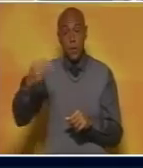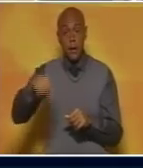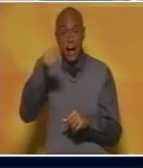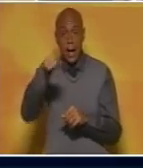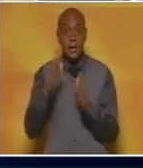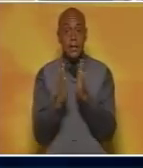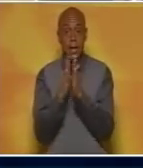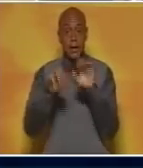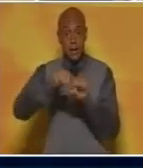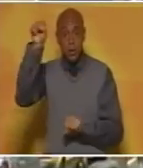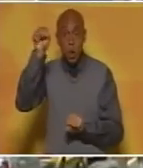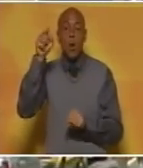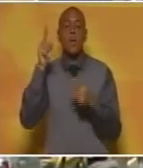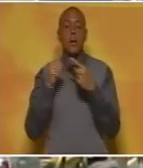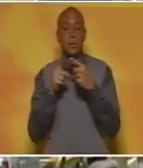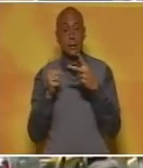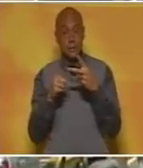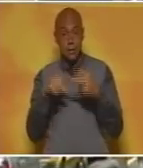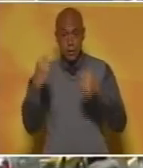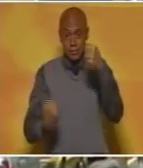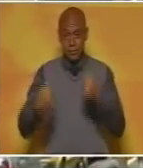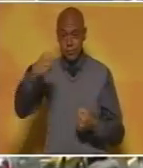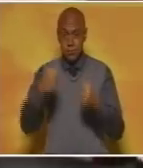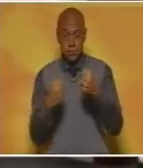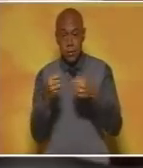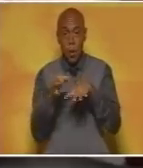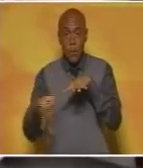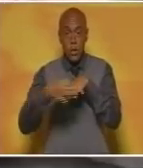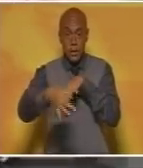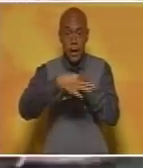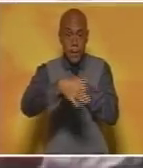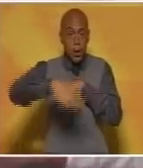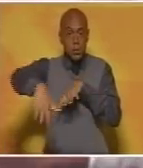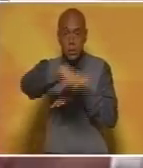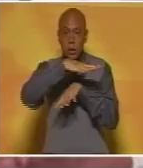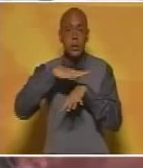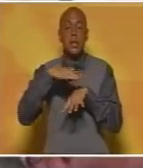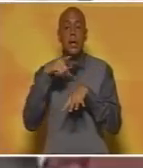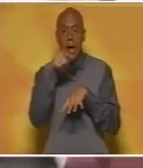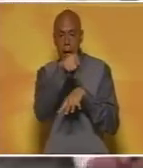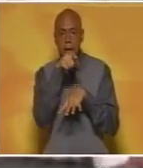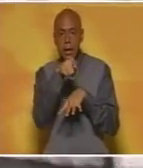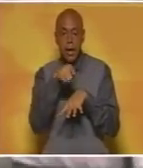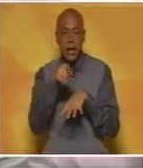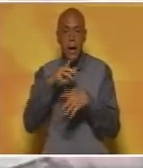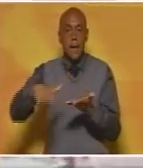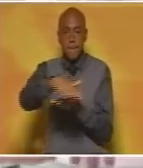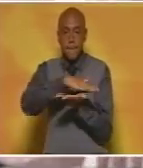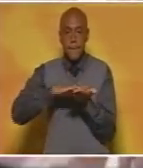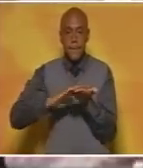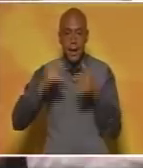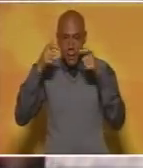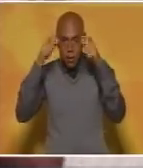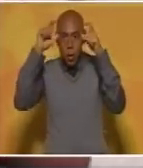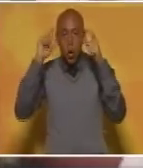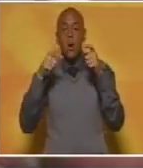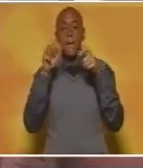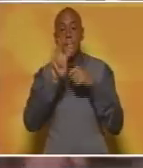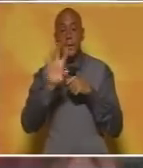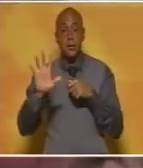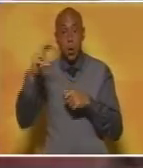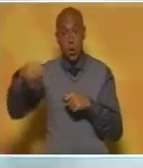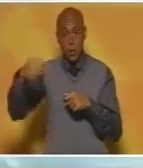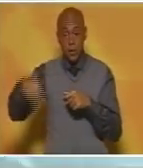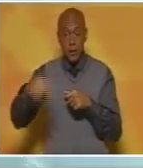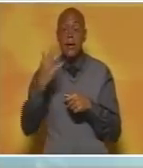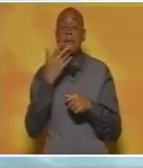Los de carga ligera y pesada de todos los municipios serán auditados en la Plaza de Toros a partir del 25 de noviembre. El